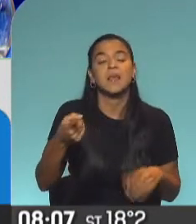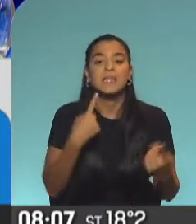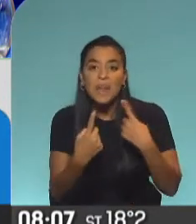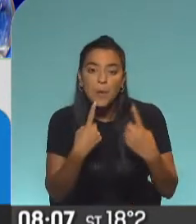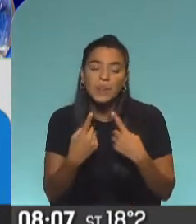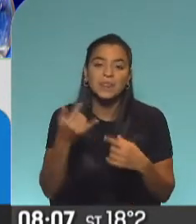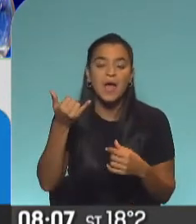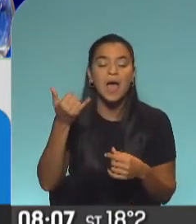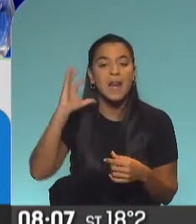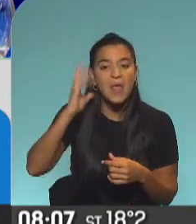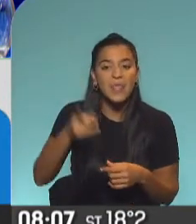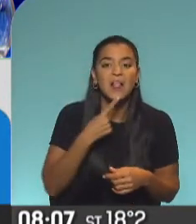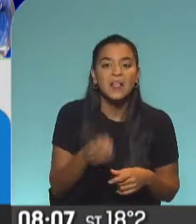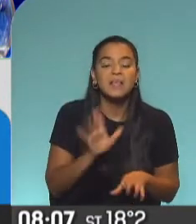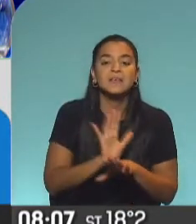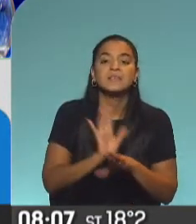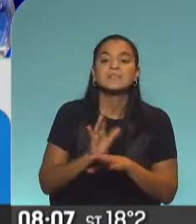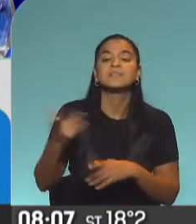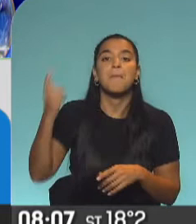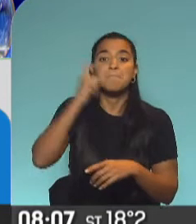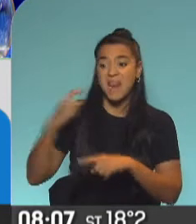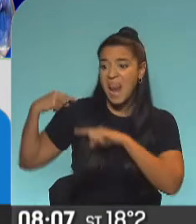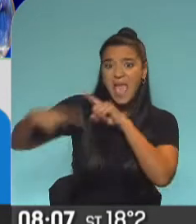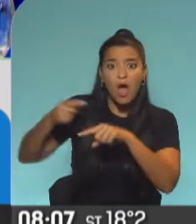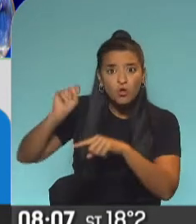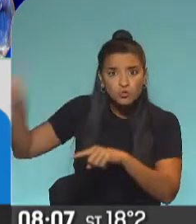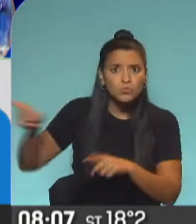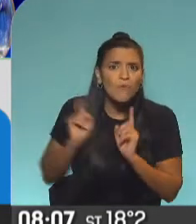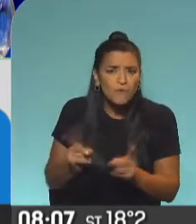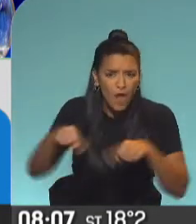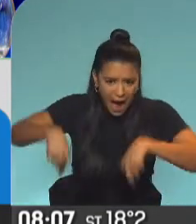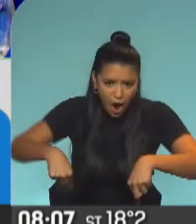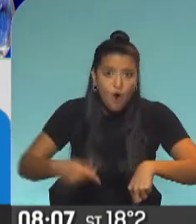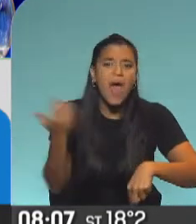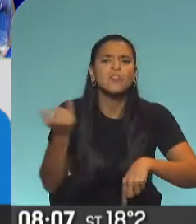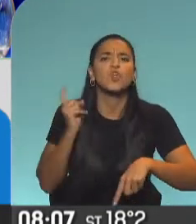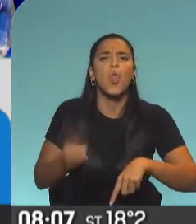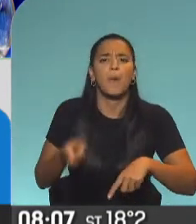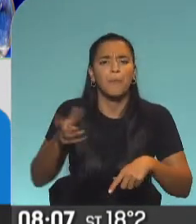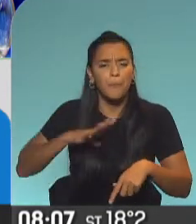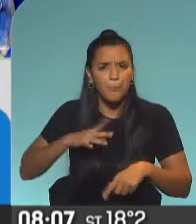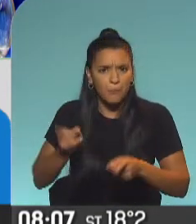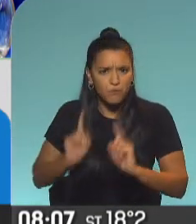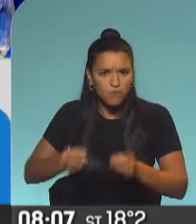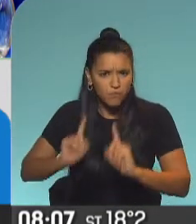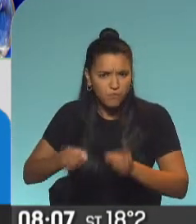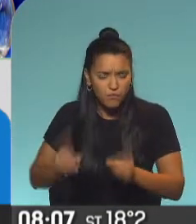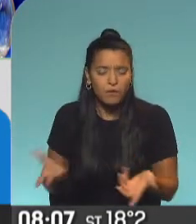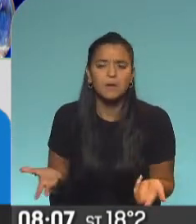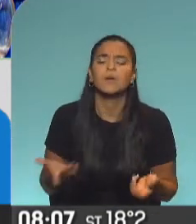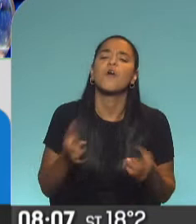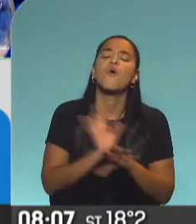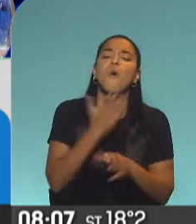dijo: el legado de Menem tiene plena vigencia. Y eso es lo que explica un poco que siempre vuelvan